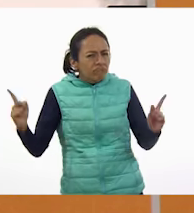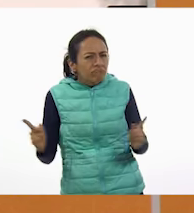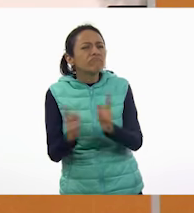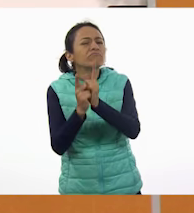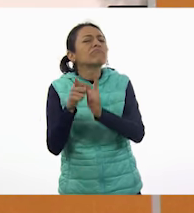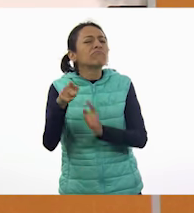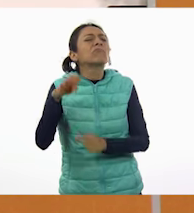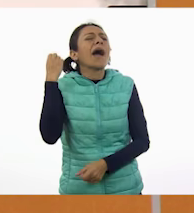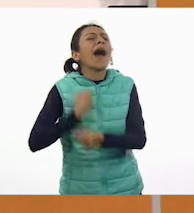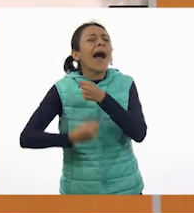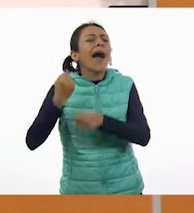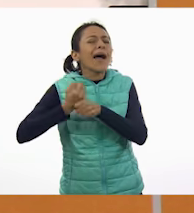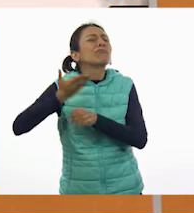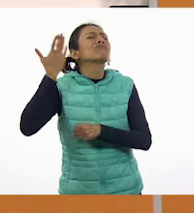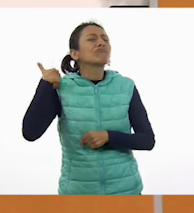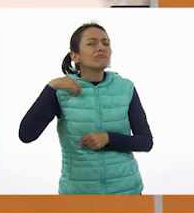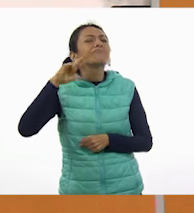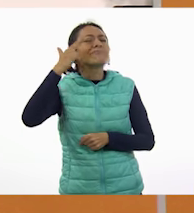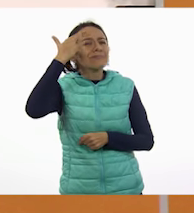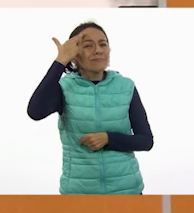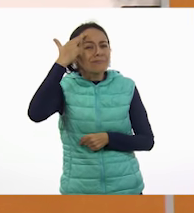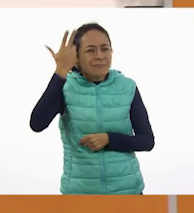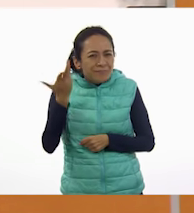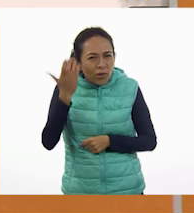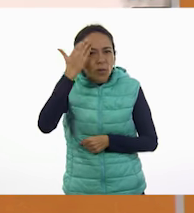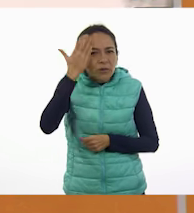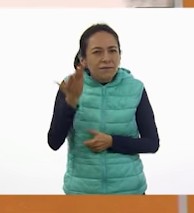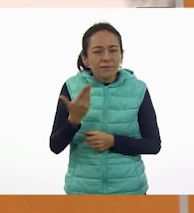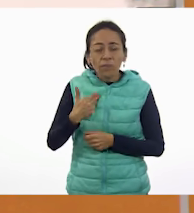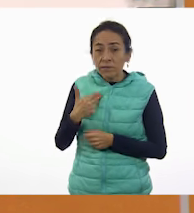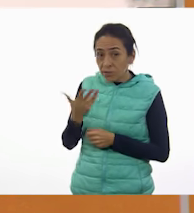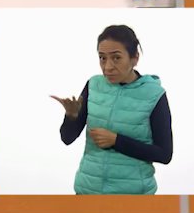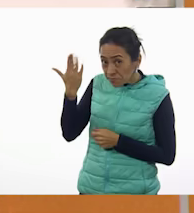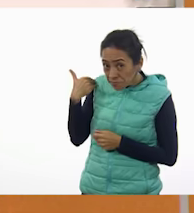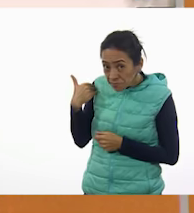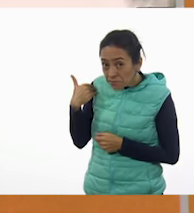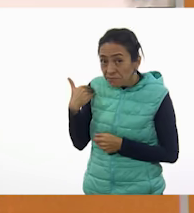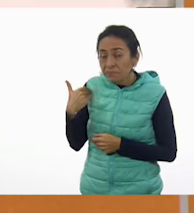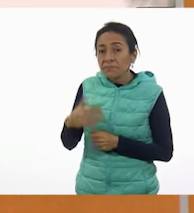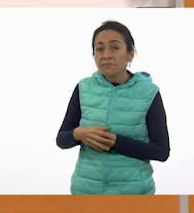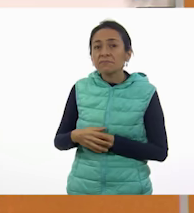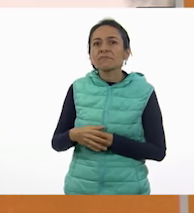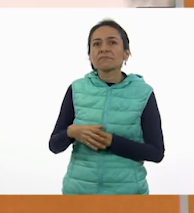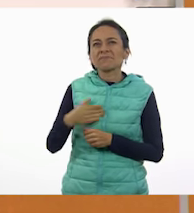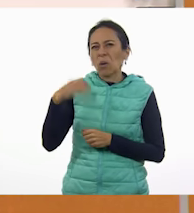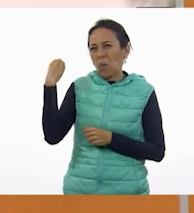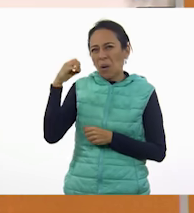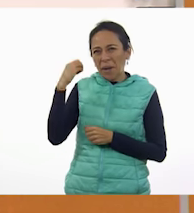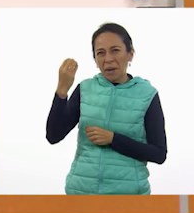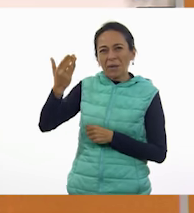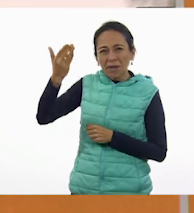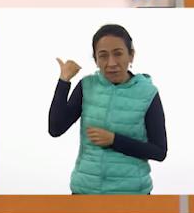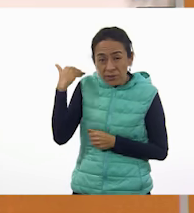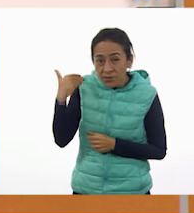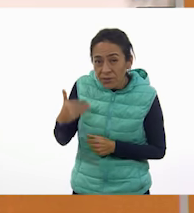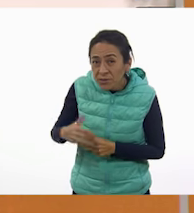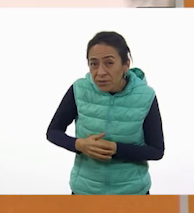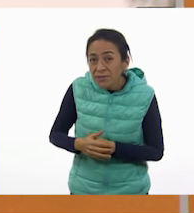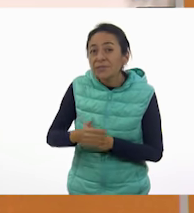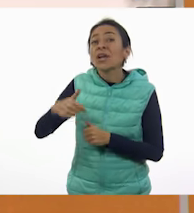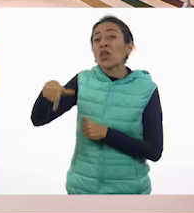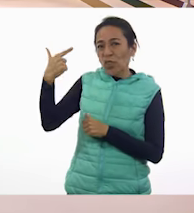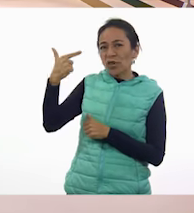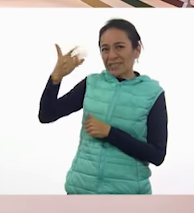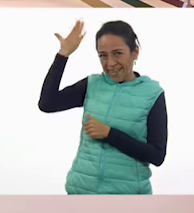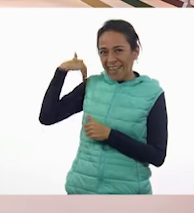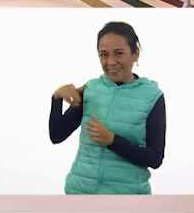Uy, pues la conocí cuando tenía 14 años, y en ese tiempo para llegar a Oaxaca, te tardabas 12 horas de camino. Entonces lo que hicimos fue